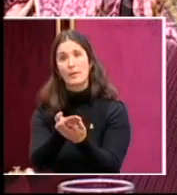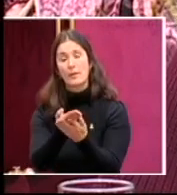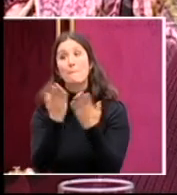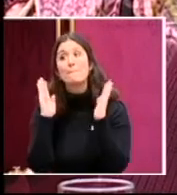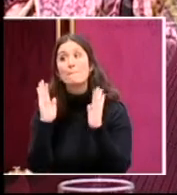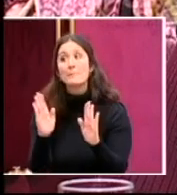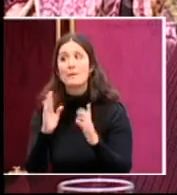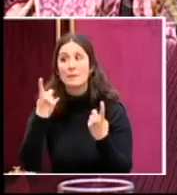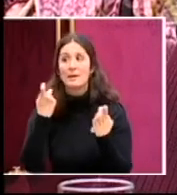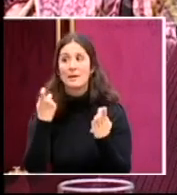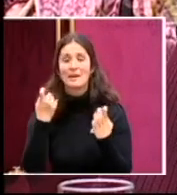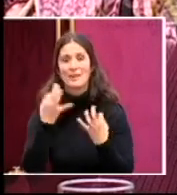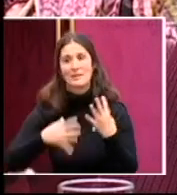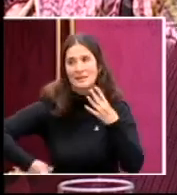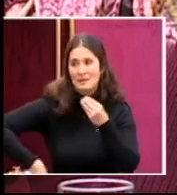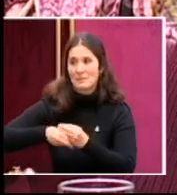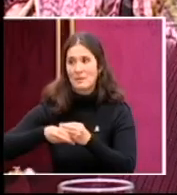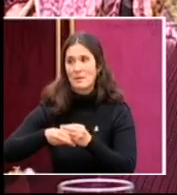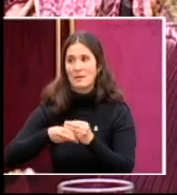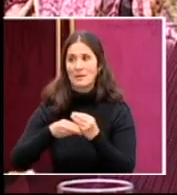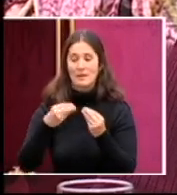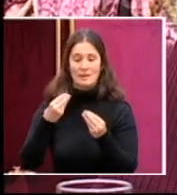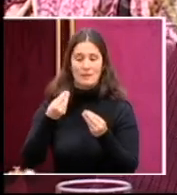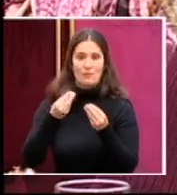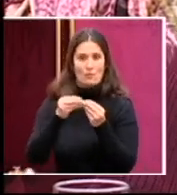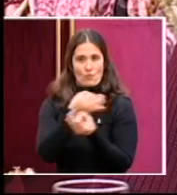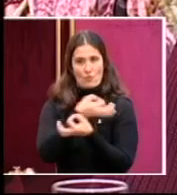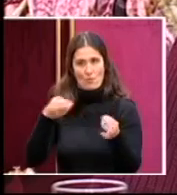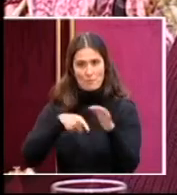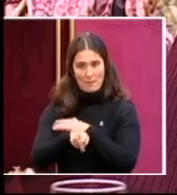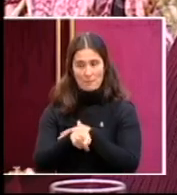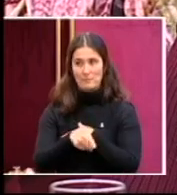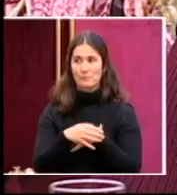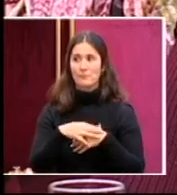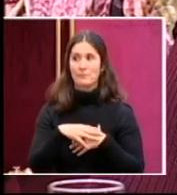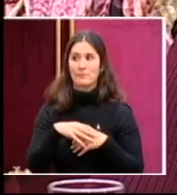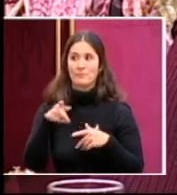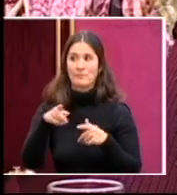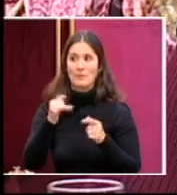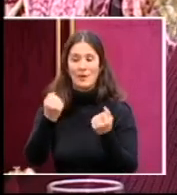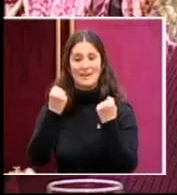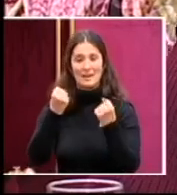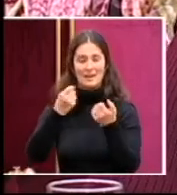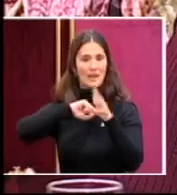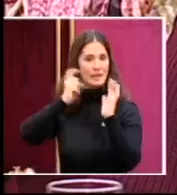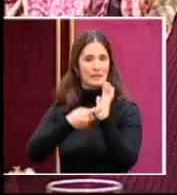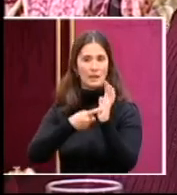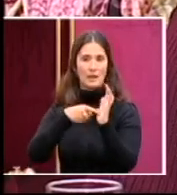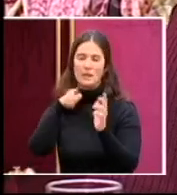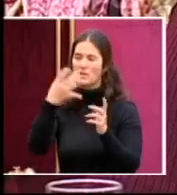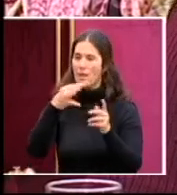pero que es necesario implementar de forma efectiva. Un plan de energía integral, eso es urgente